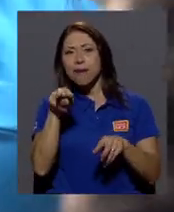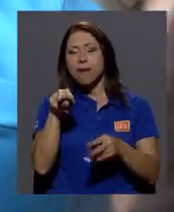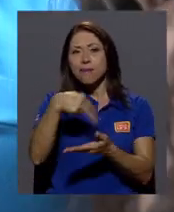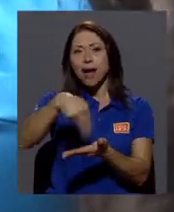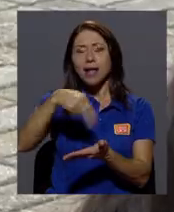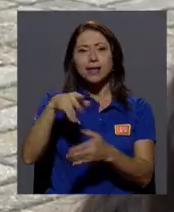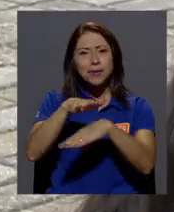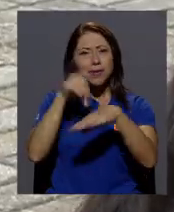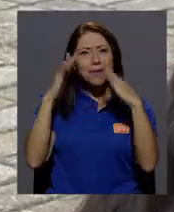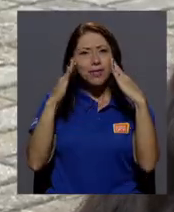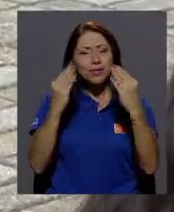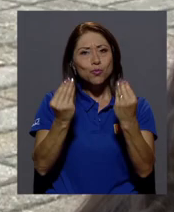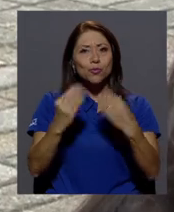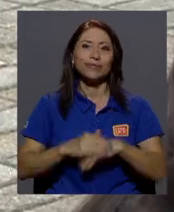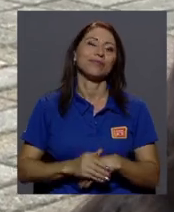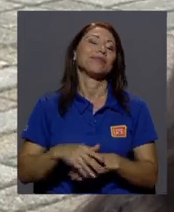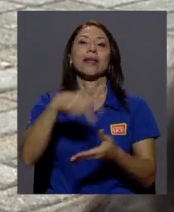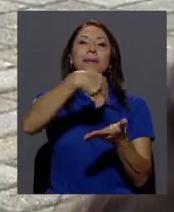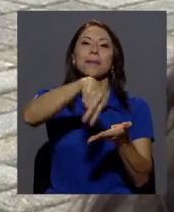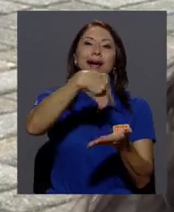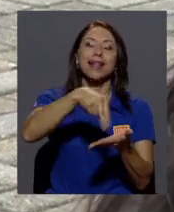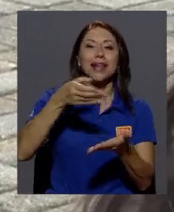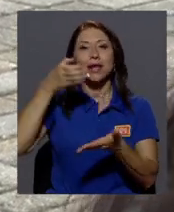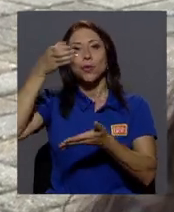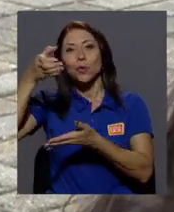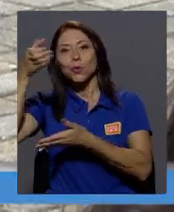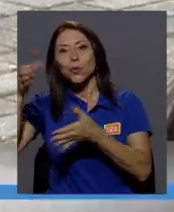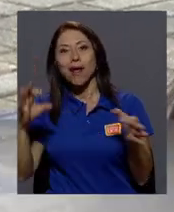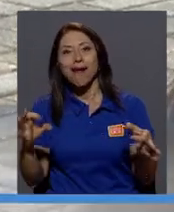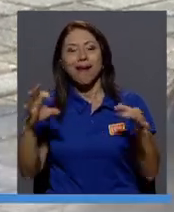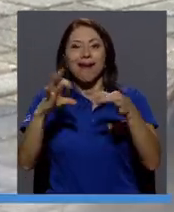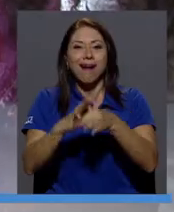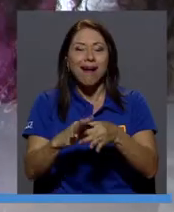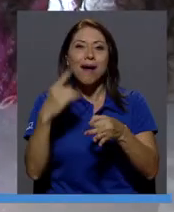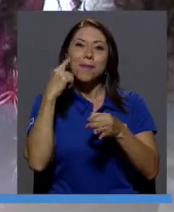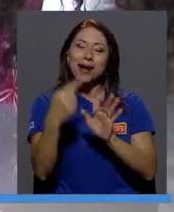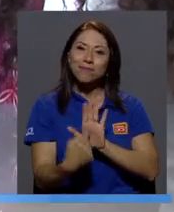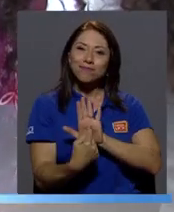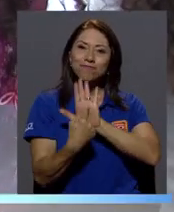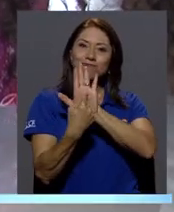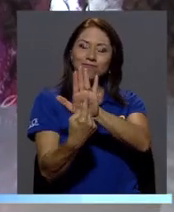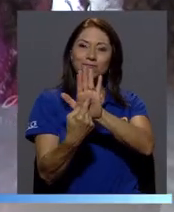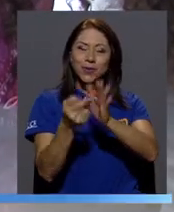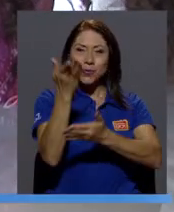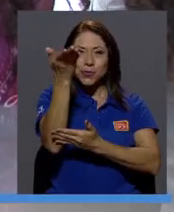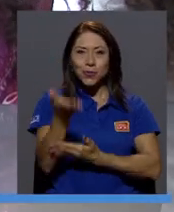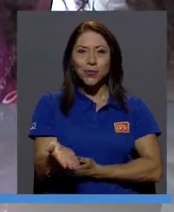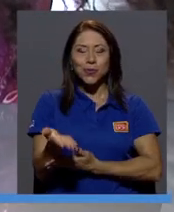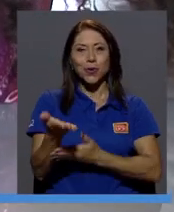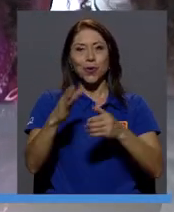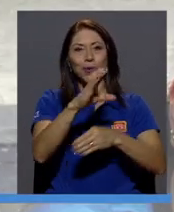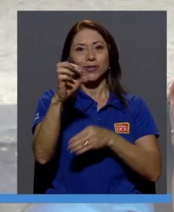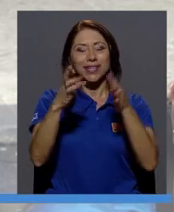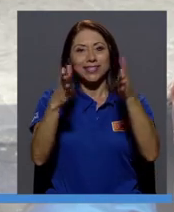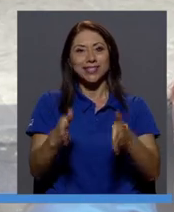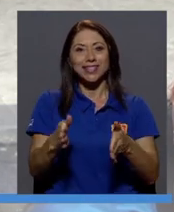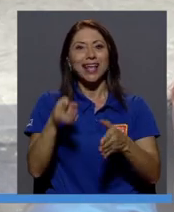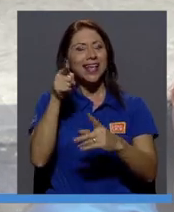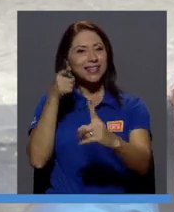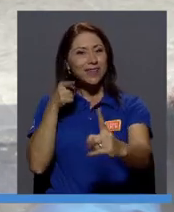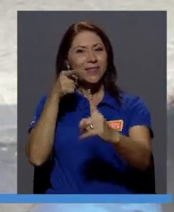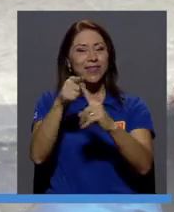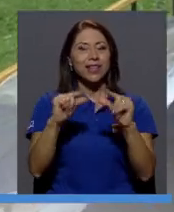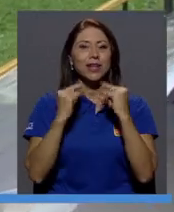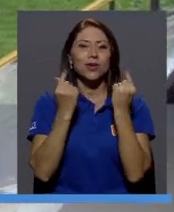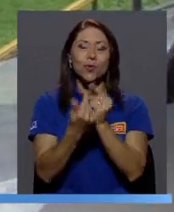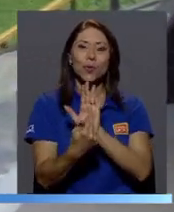llamaba demasiado. El baile y la cultura se unen para rescatar la esencia del ser costarricense. Precisamente ese es el fin del grupo